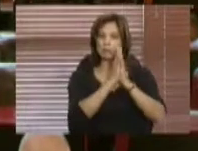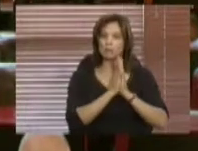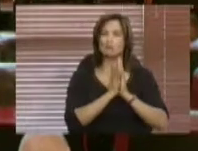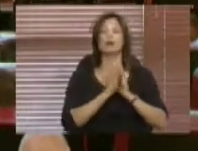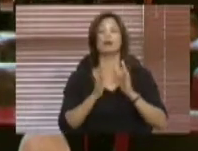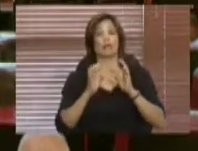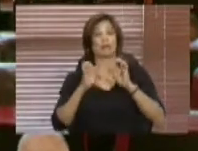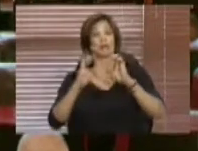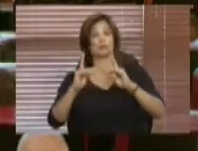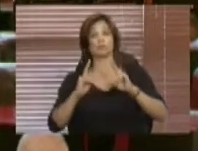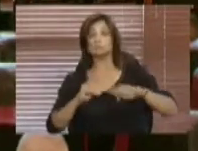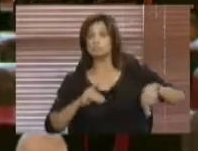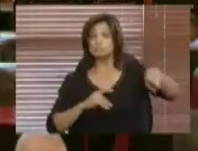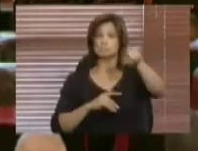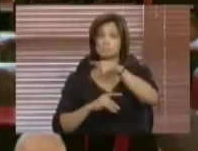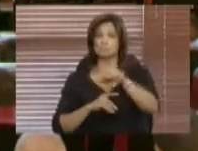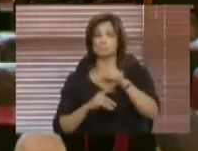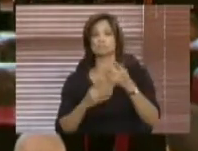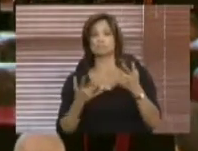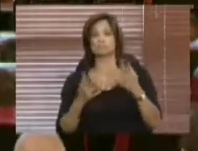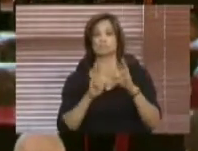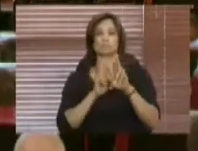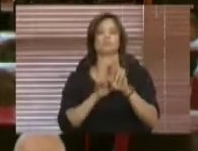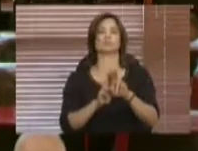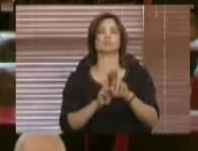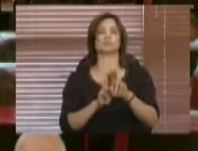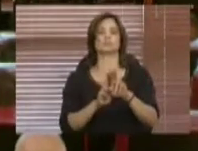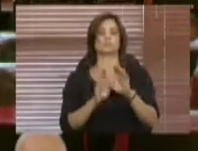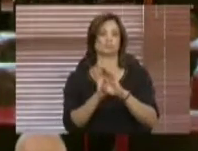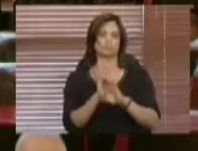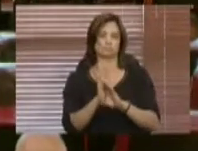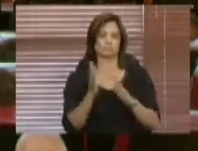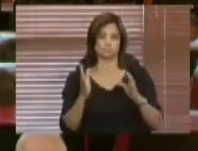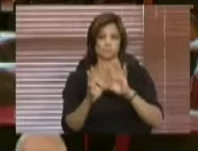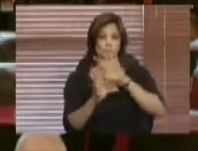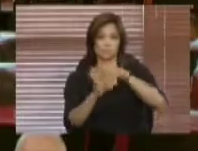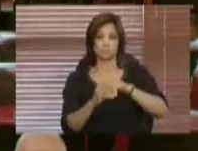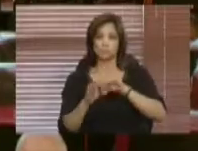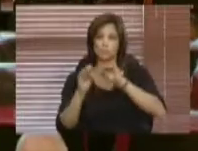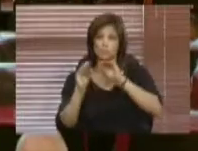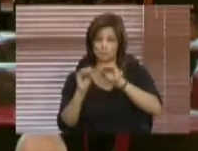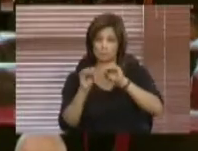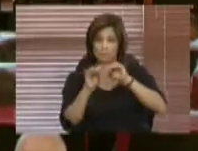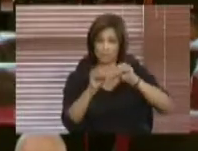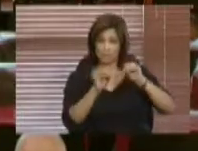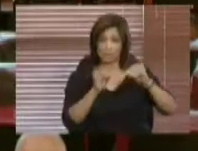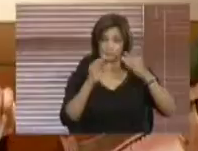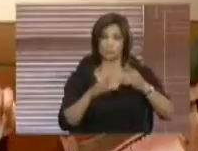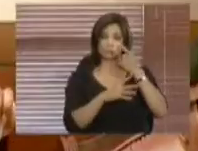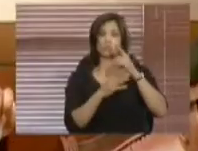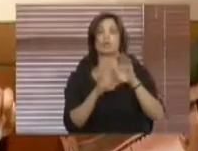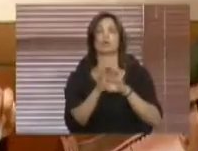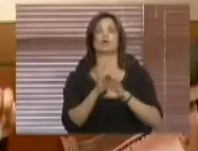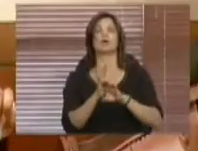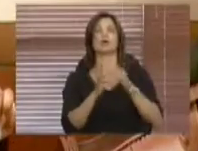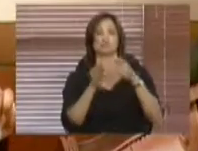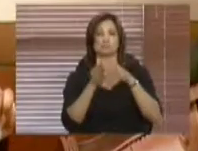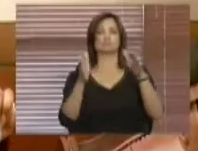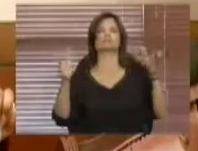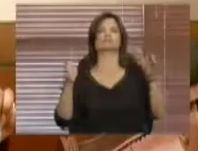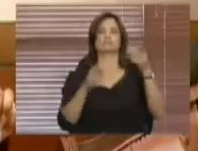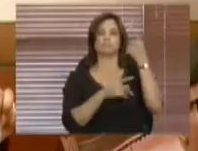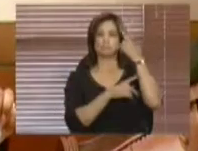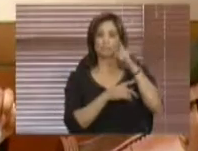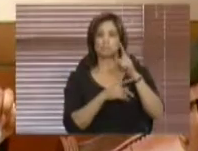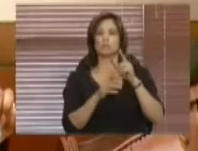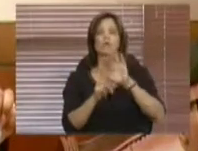comunidad educativa que la respete. Al formar a los intérpretes constitucionales en sentido amplio en